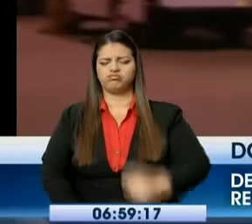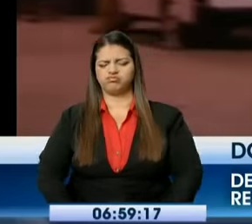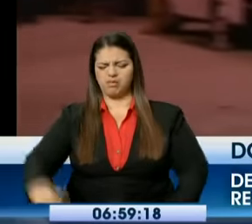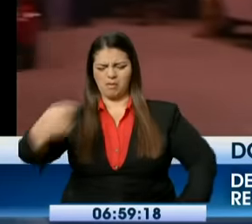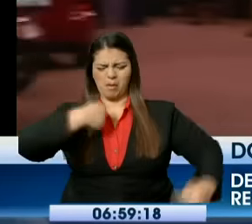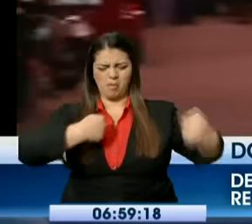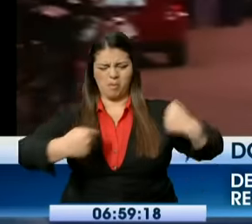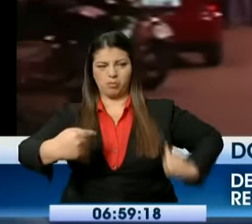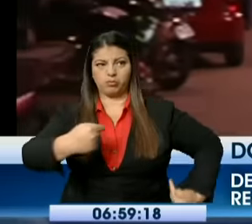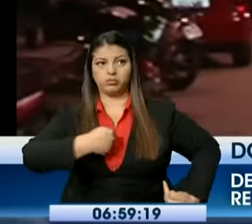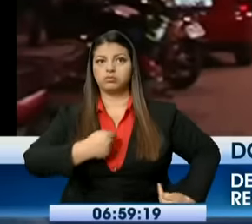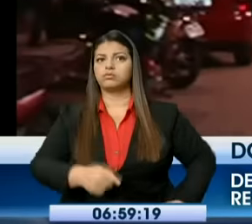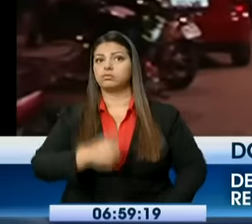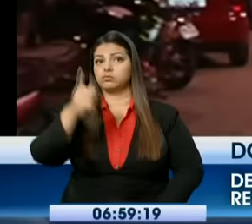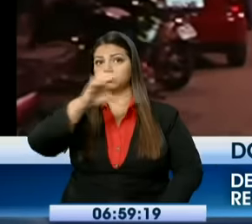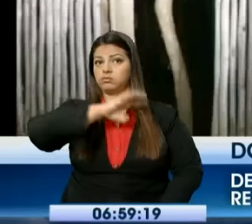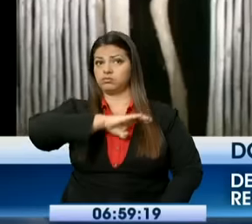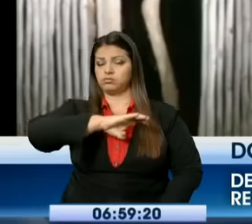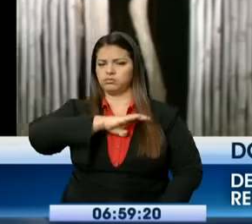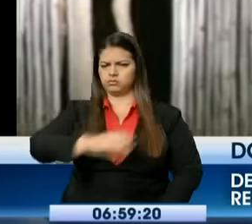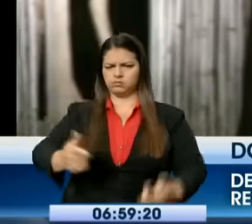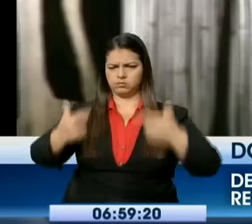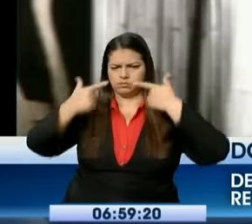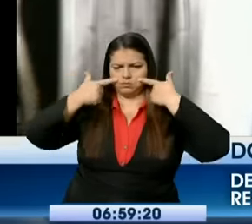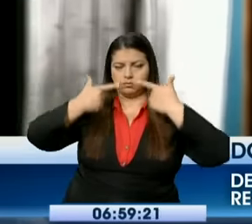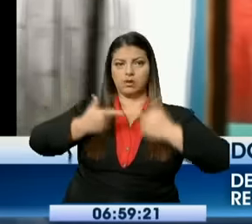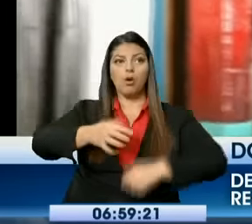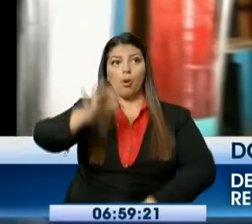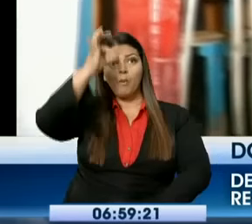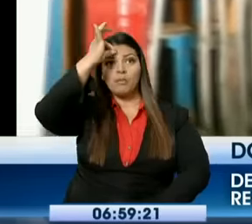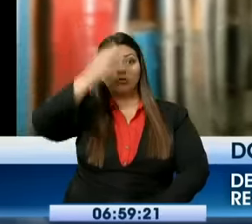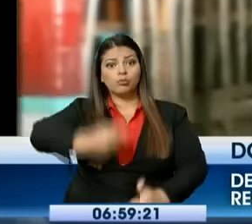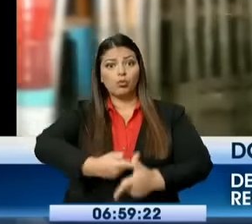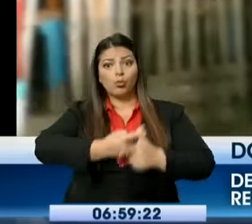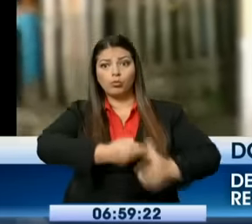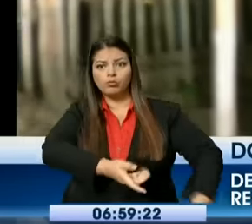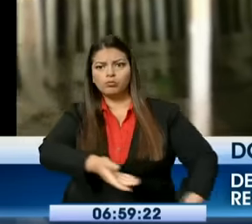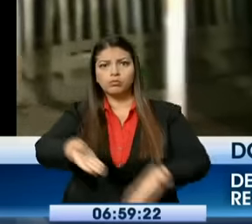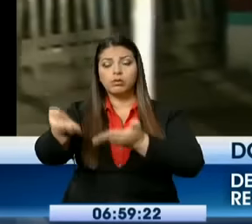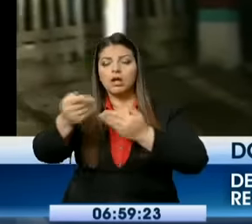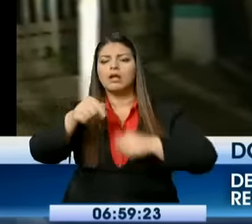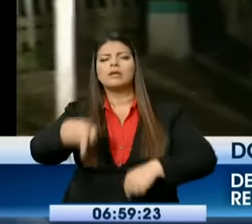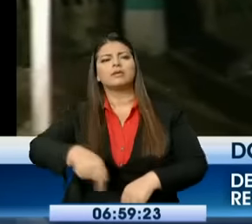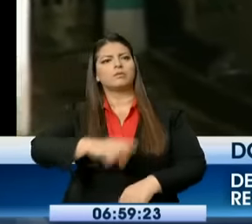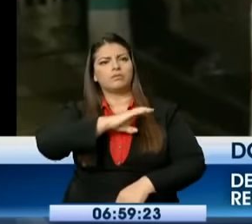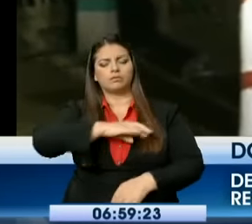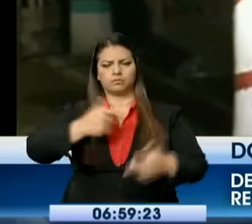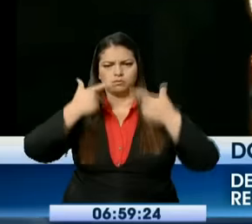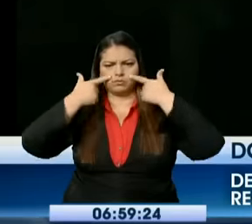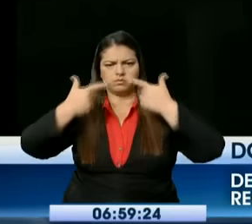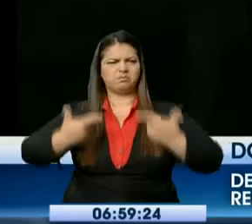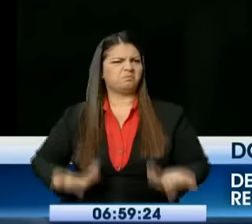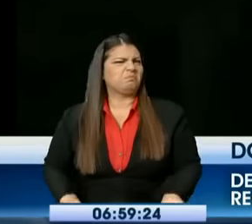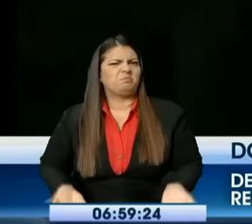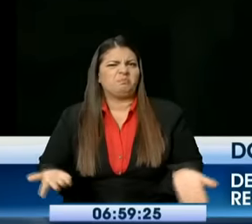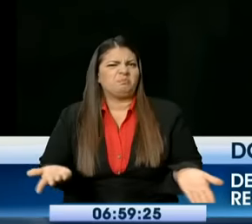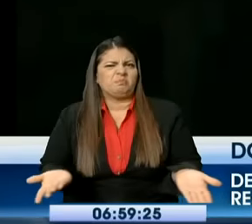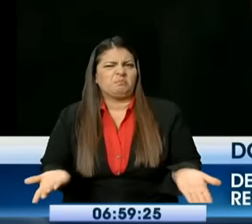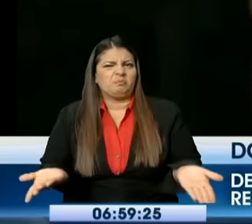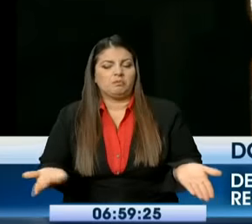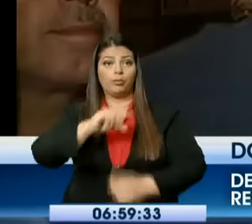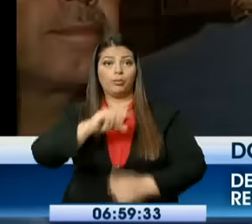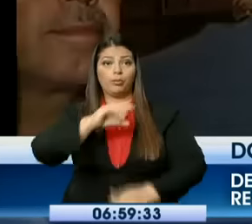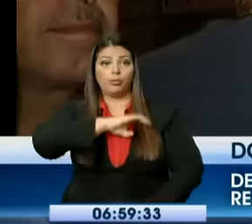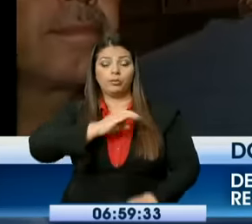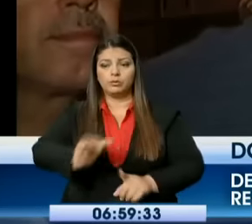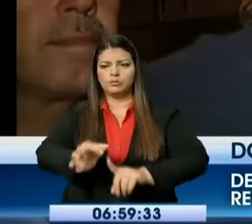con resguardo policial en casas de salud. Al parecer, todo habría empezado por una riña mientras ingerían